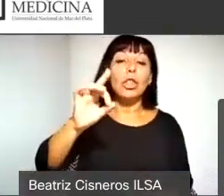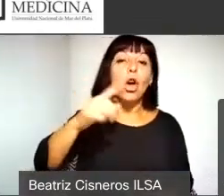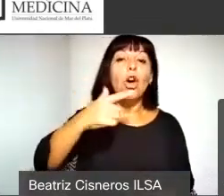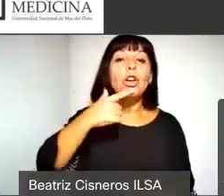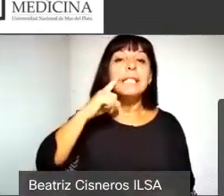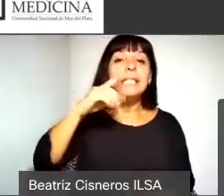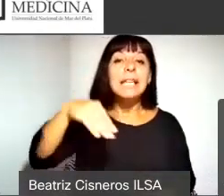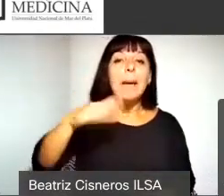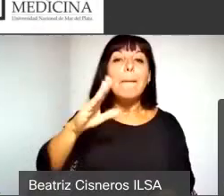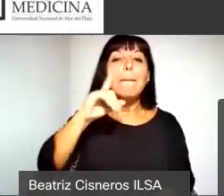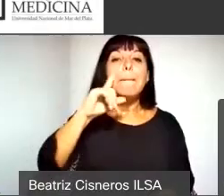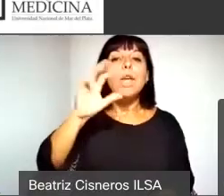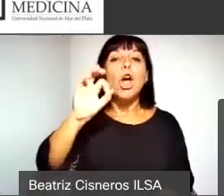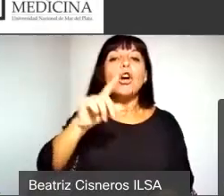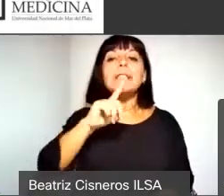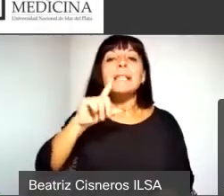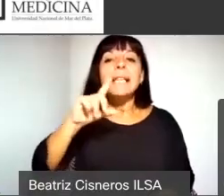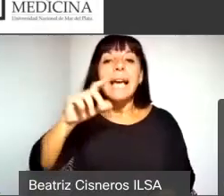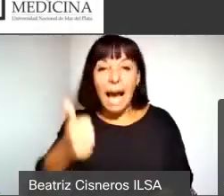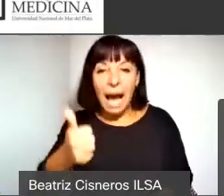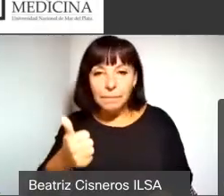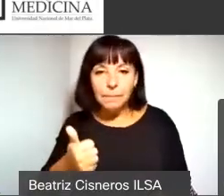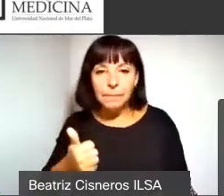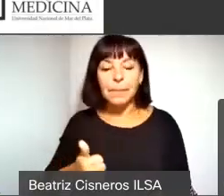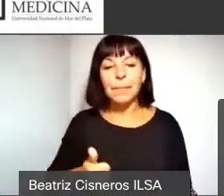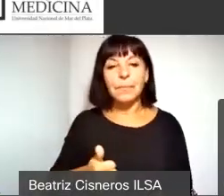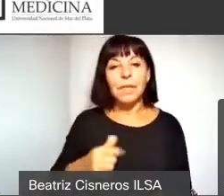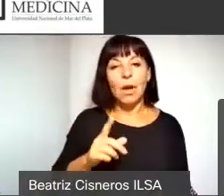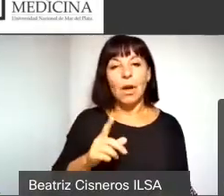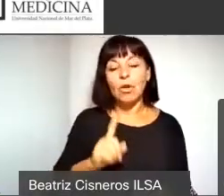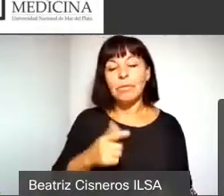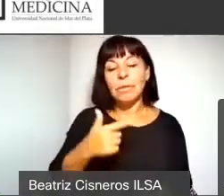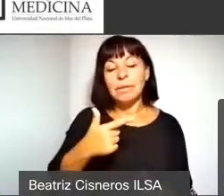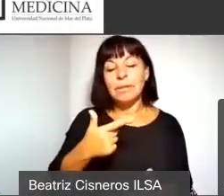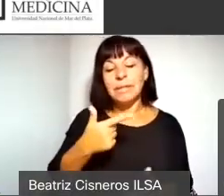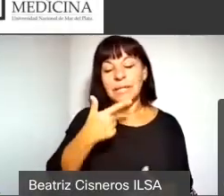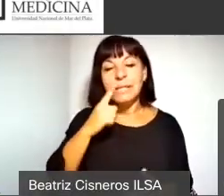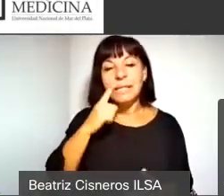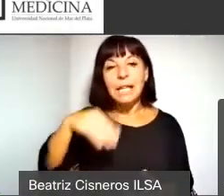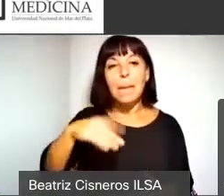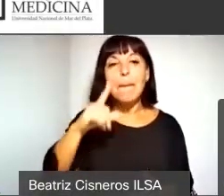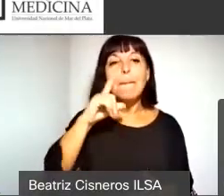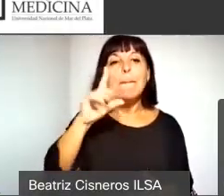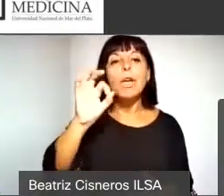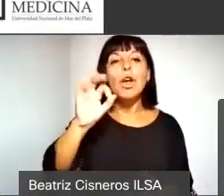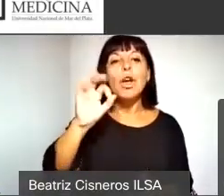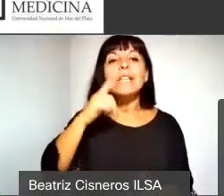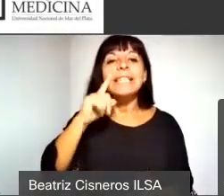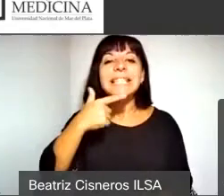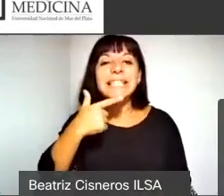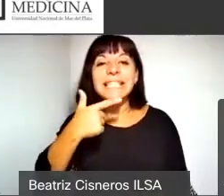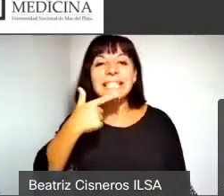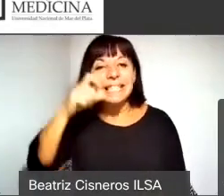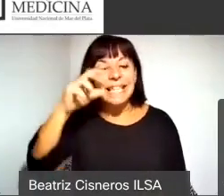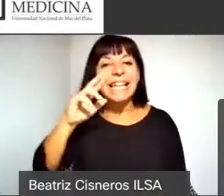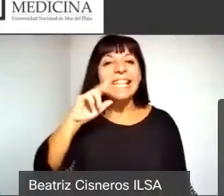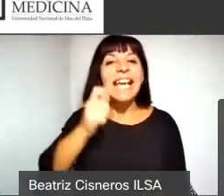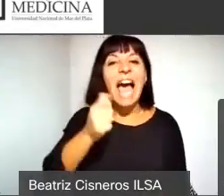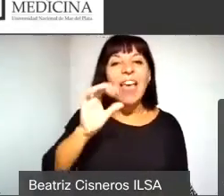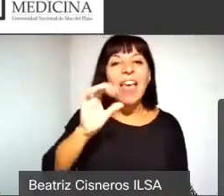teoría simbiogenética, de la endosimbiosis seriada o simbiogénica, ¿sí? Esas 4